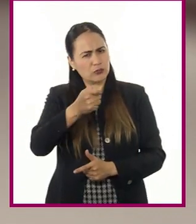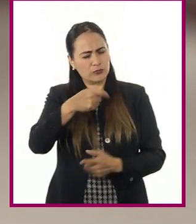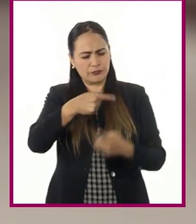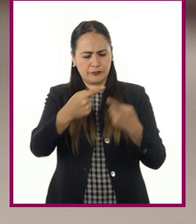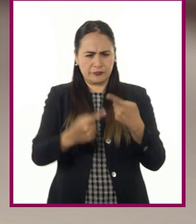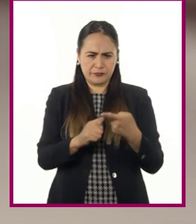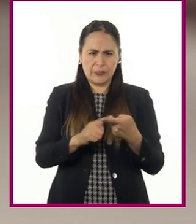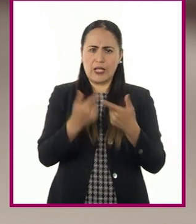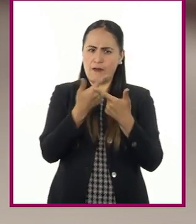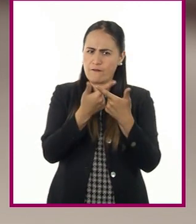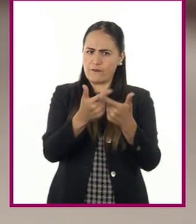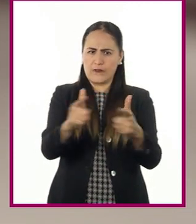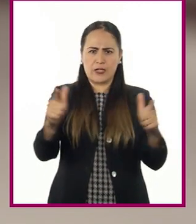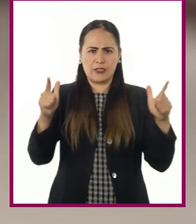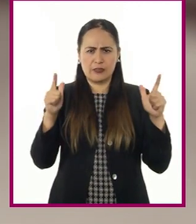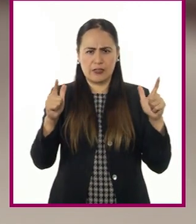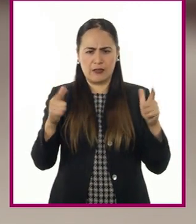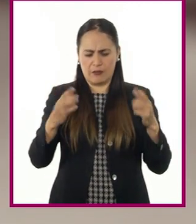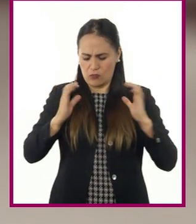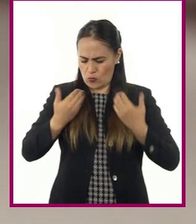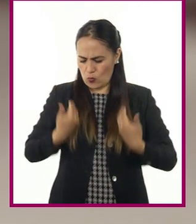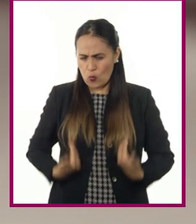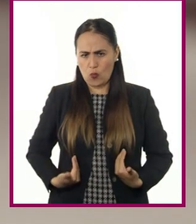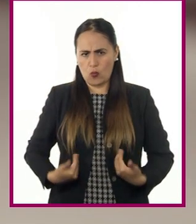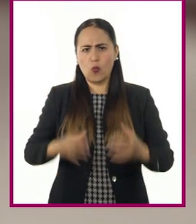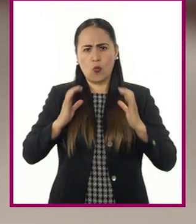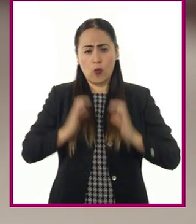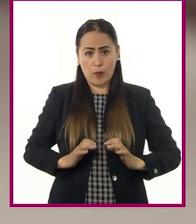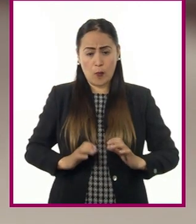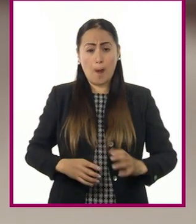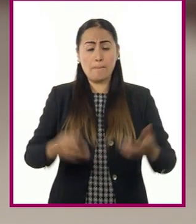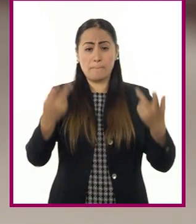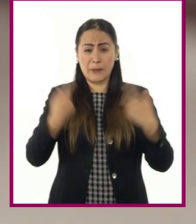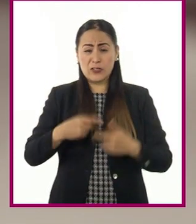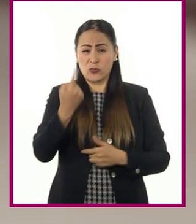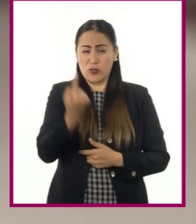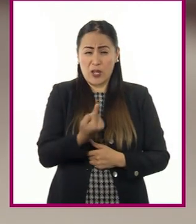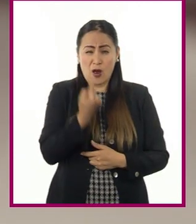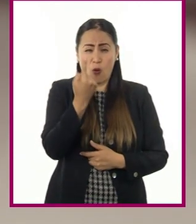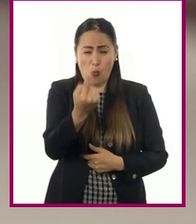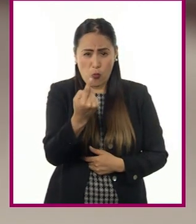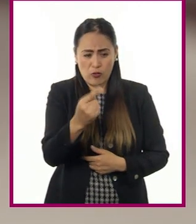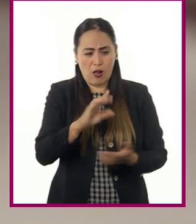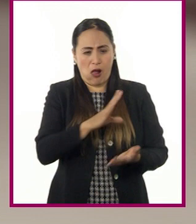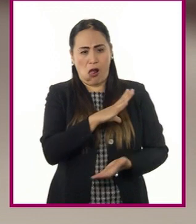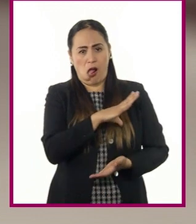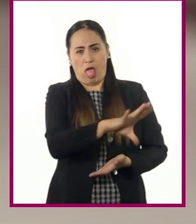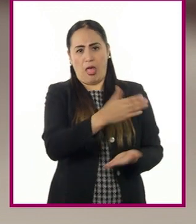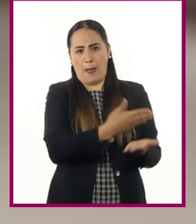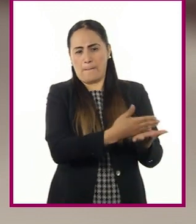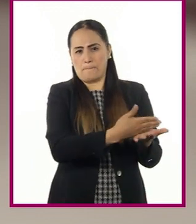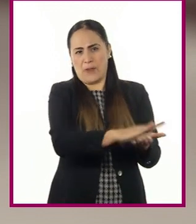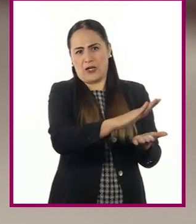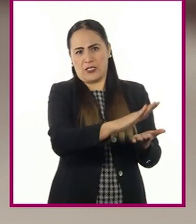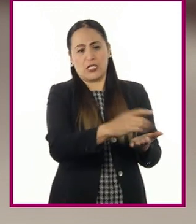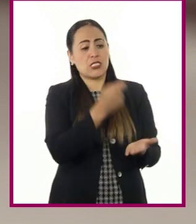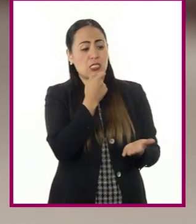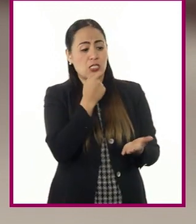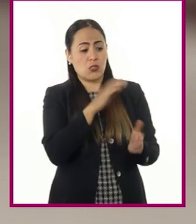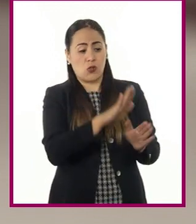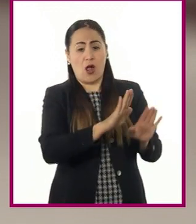física. Nadie puede mantener encerrado, incomunicado, aislado a un